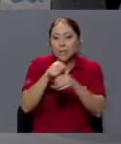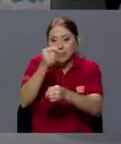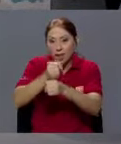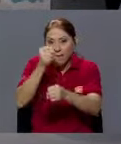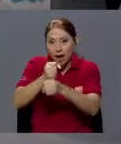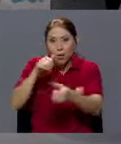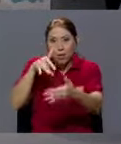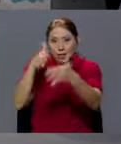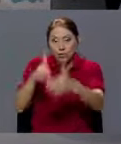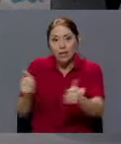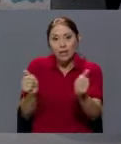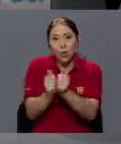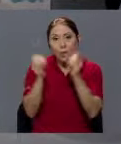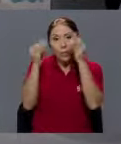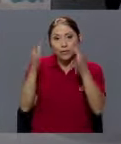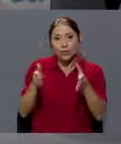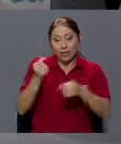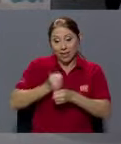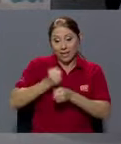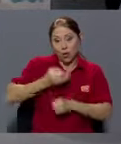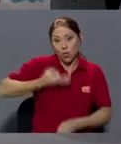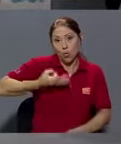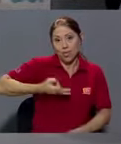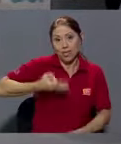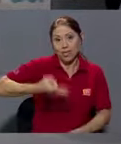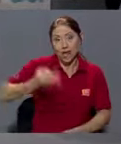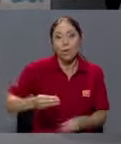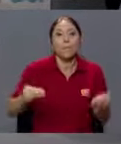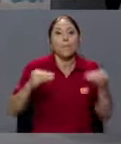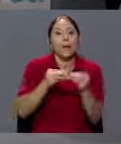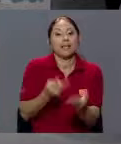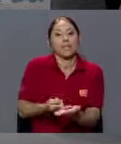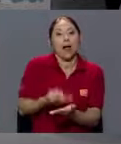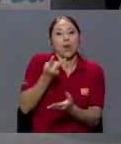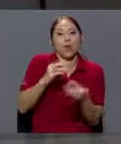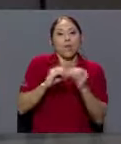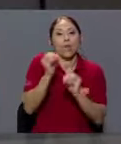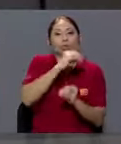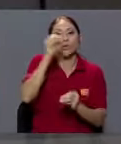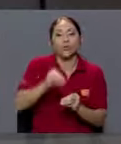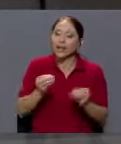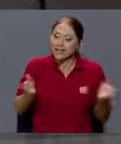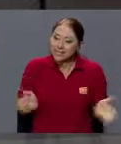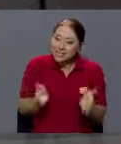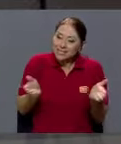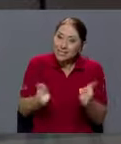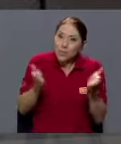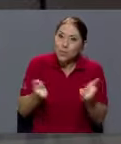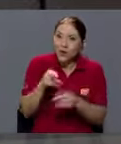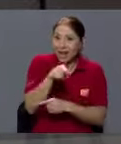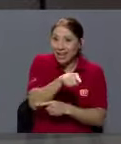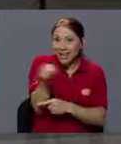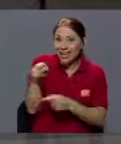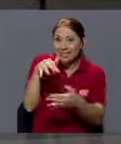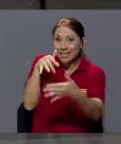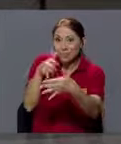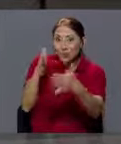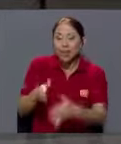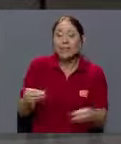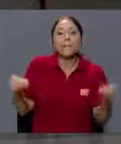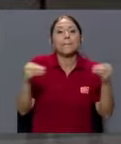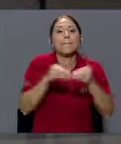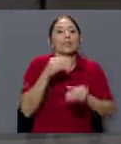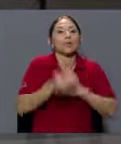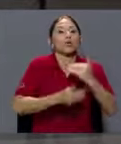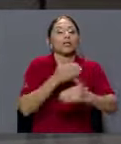estudiante con su profesor, por eso el trabajo cotidiano tiene mayor valor porcentual, porque se estimula que el estudiante esté expuesto mejor a